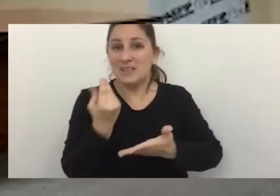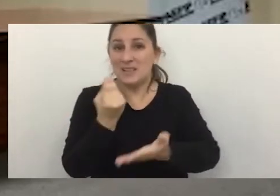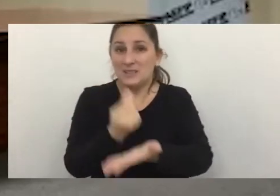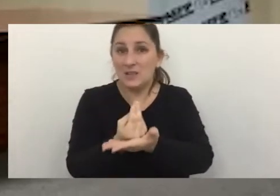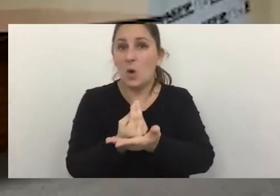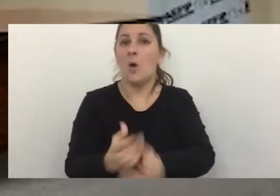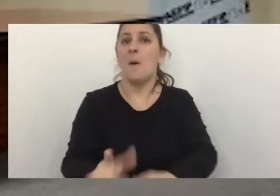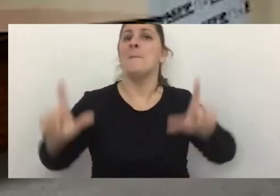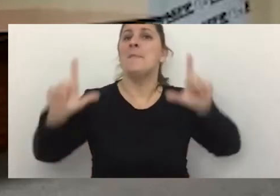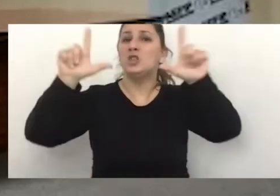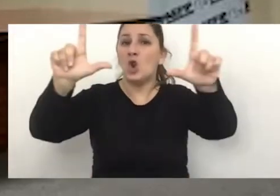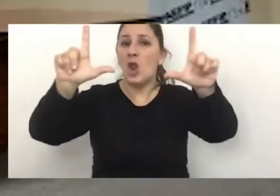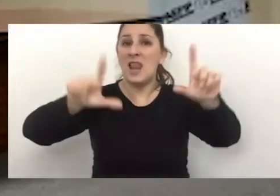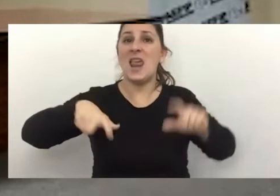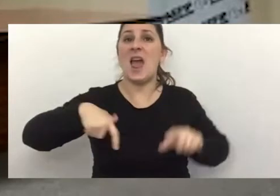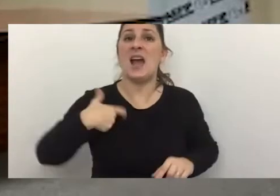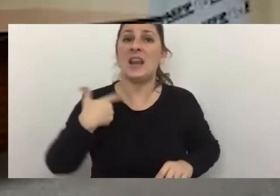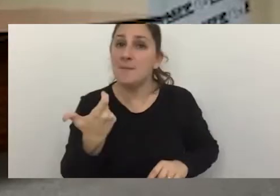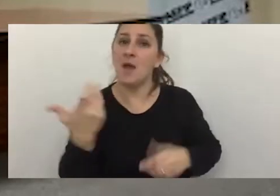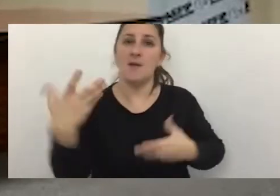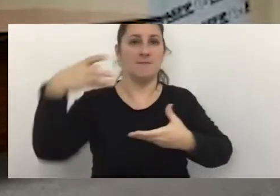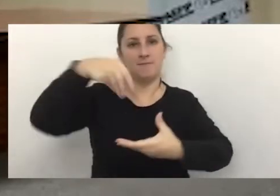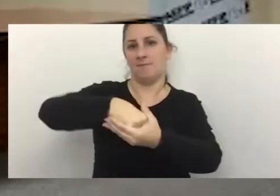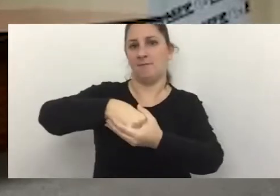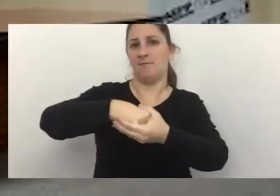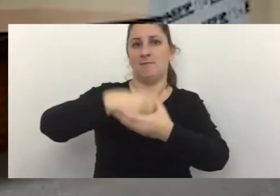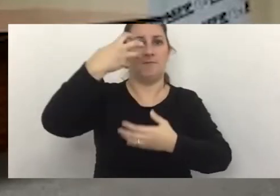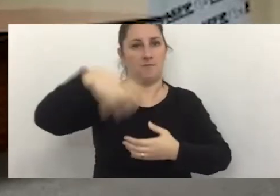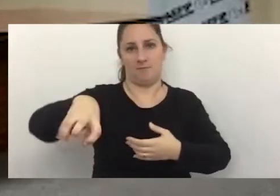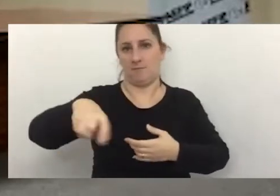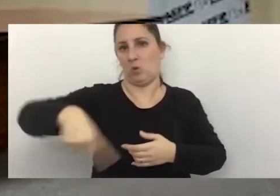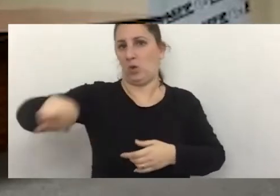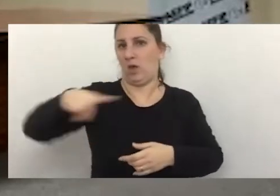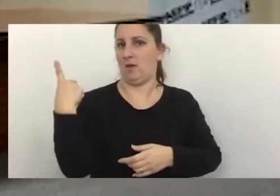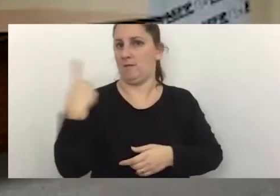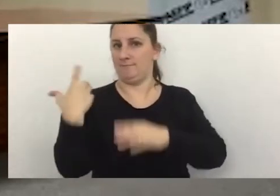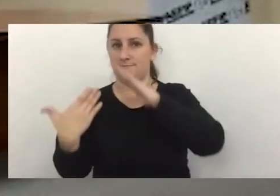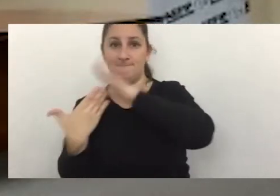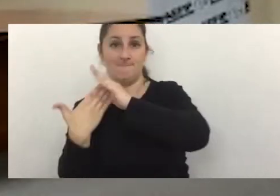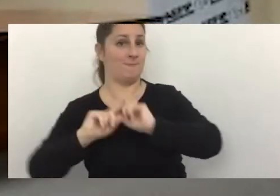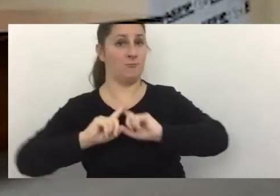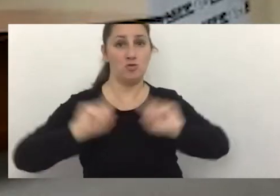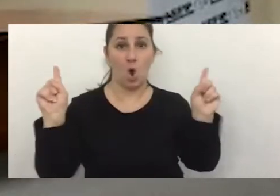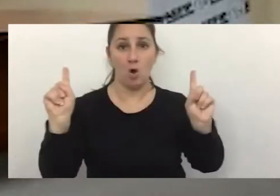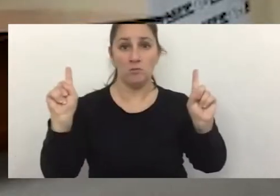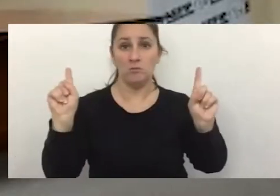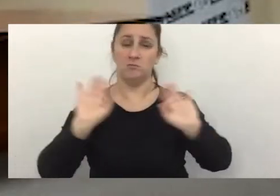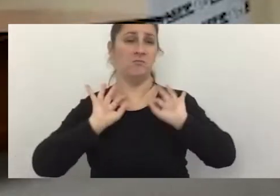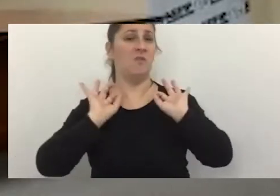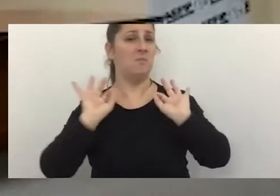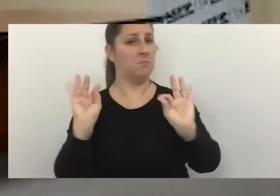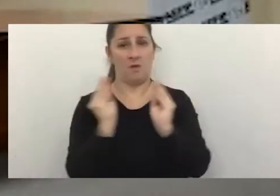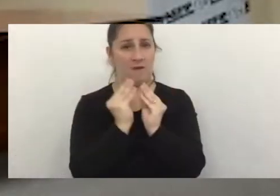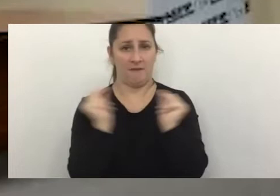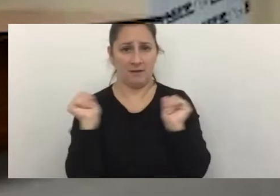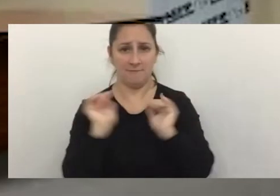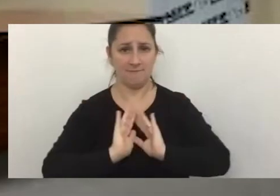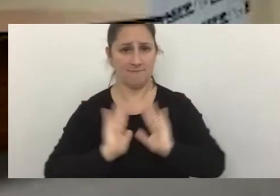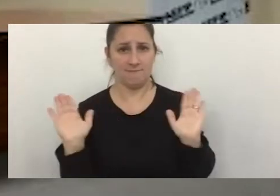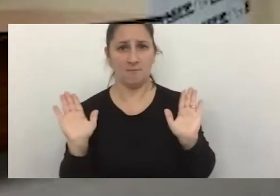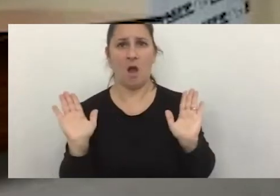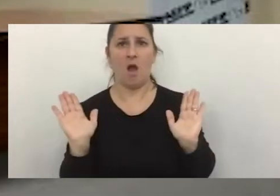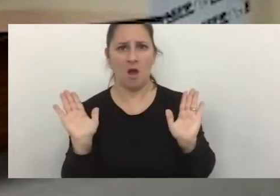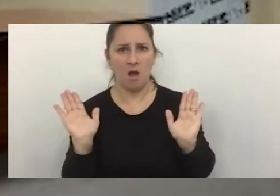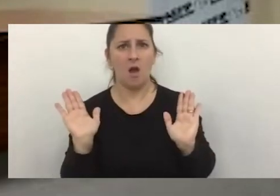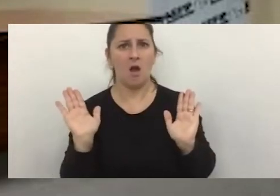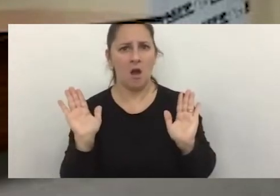tenemos, no incluye a ustedes. Punto. Portazo, dice, bueno, hagamos